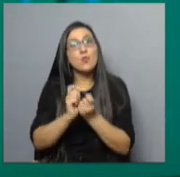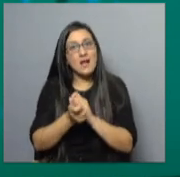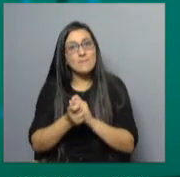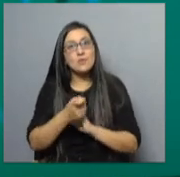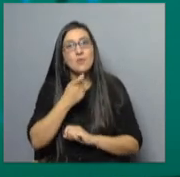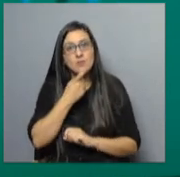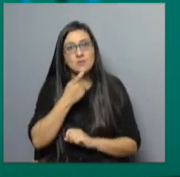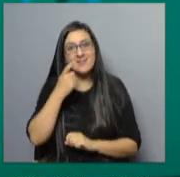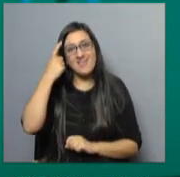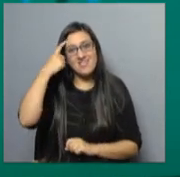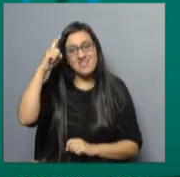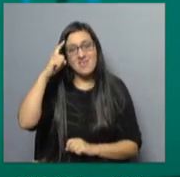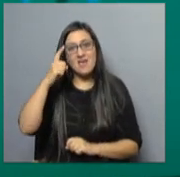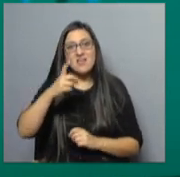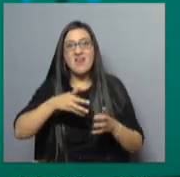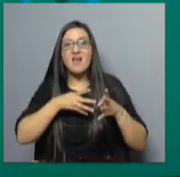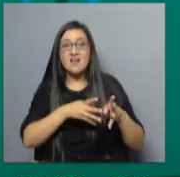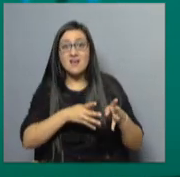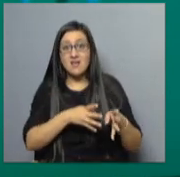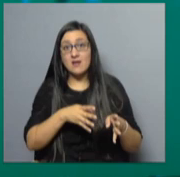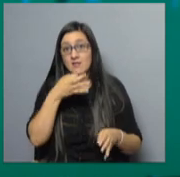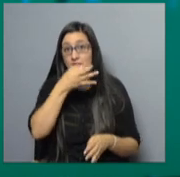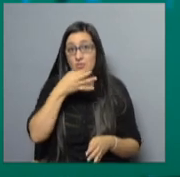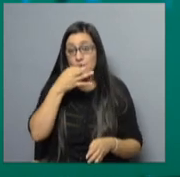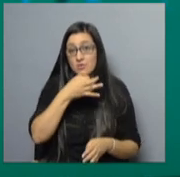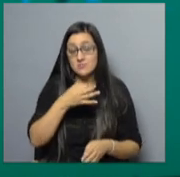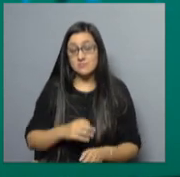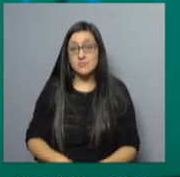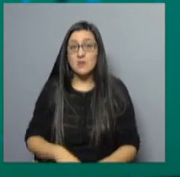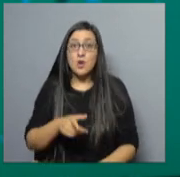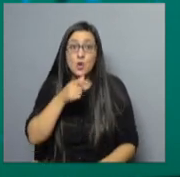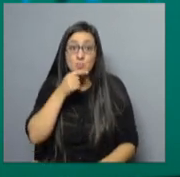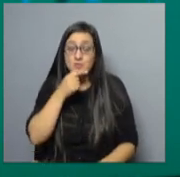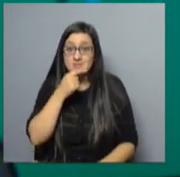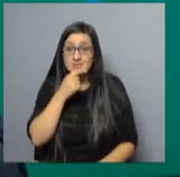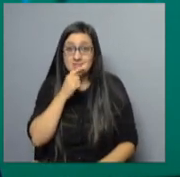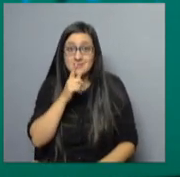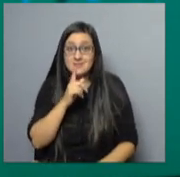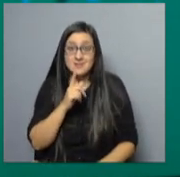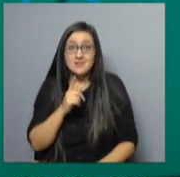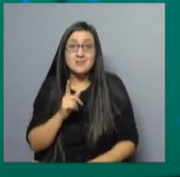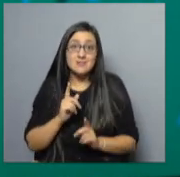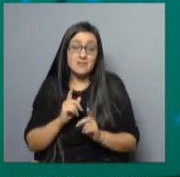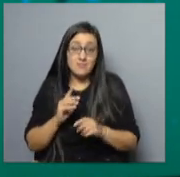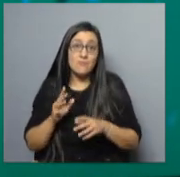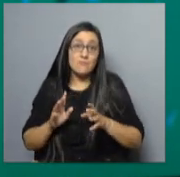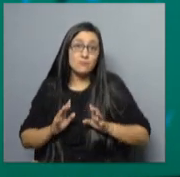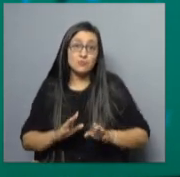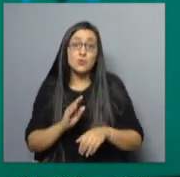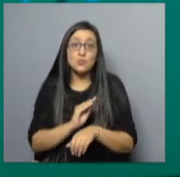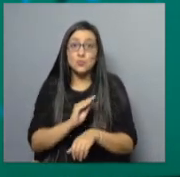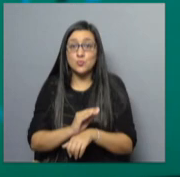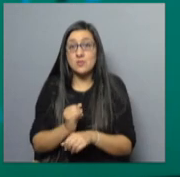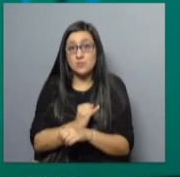políticas esta idea de la guerra de las drogas entonces los policías no son extraterrestres funcionan con su cultura institucional pero además en